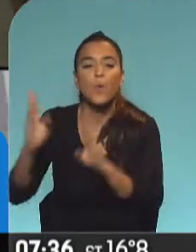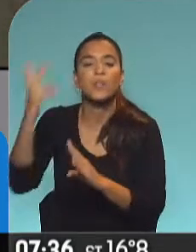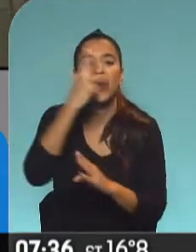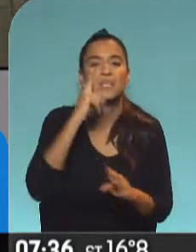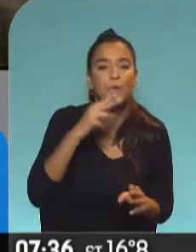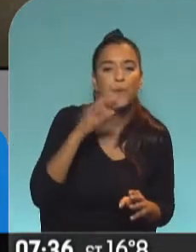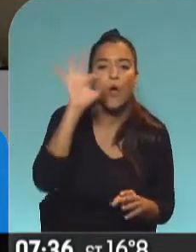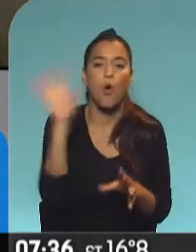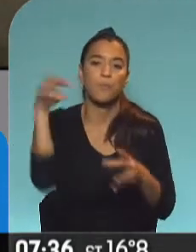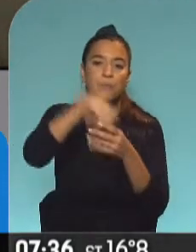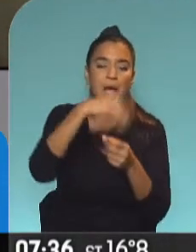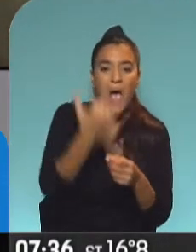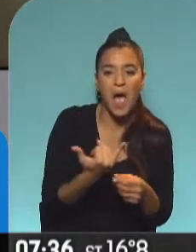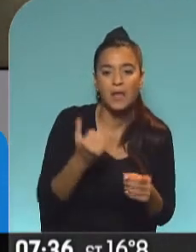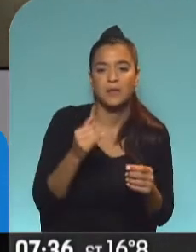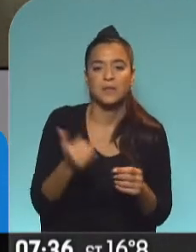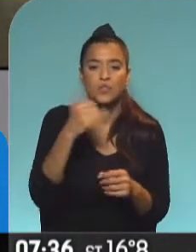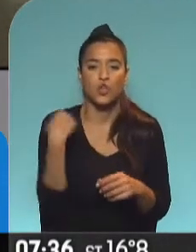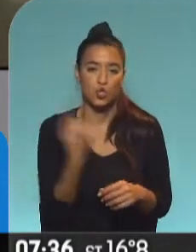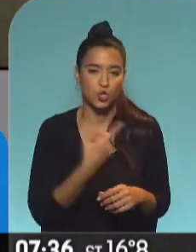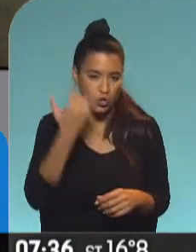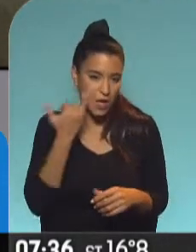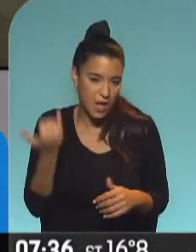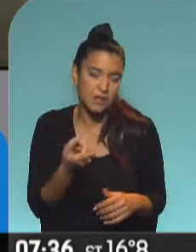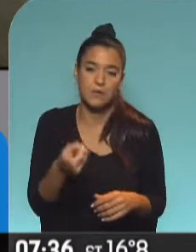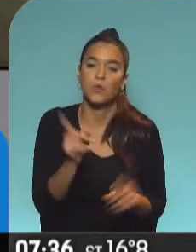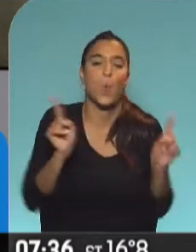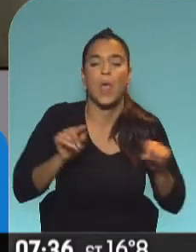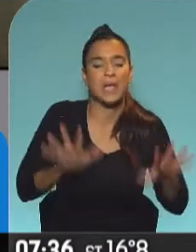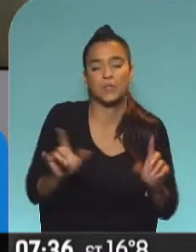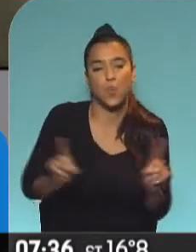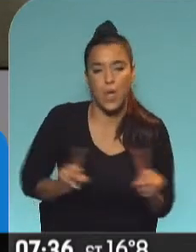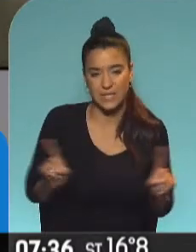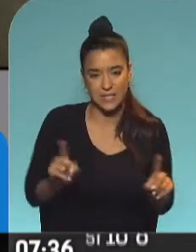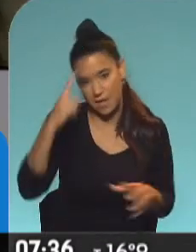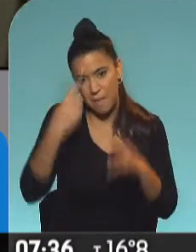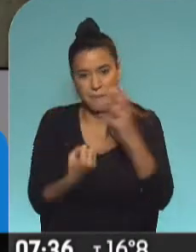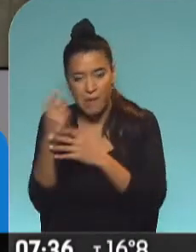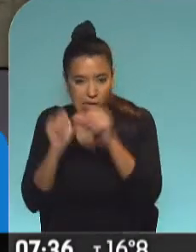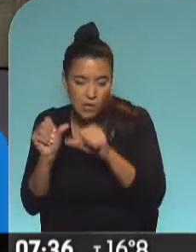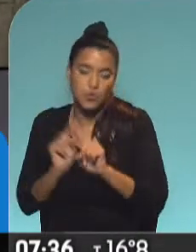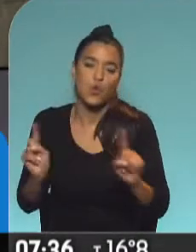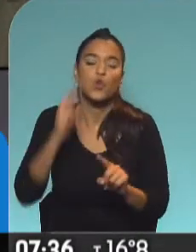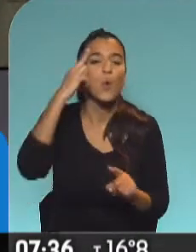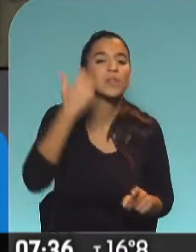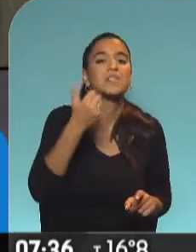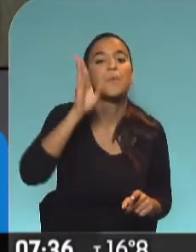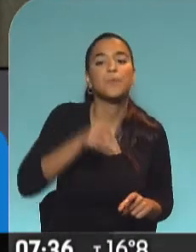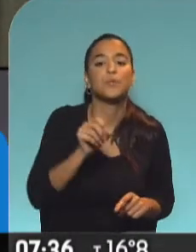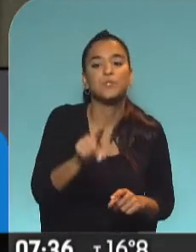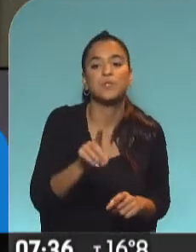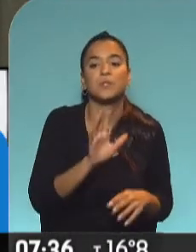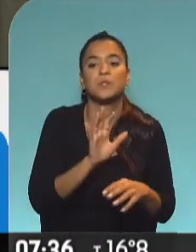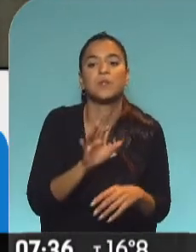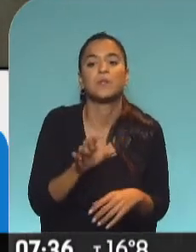tiene pedazos de HIV y eso lo hemos hecho hasta nosotros mismos y claramente no es así. Y además tiene un 96% de